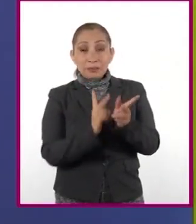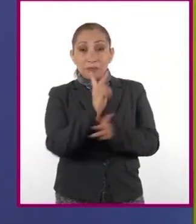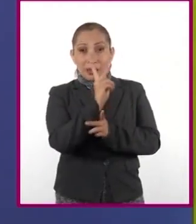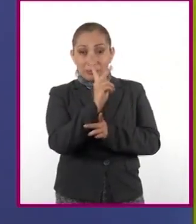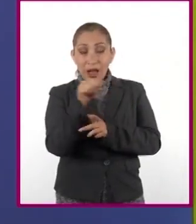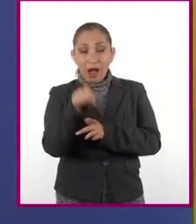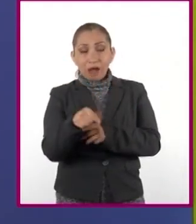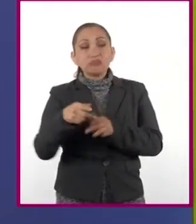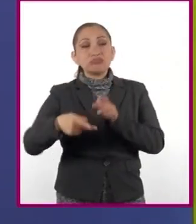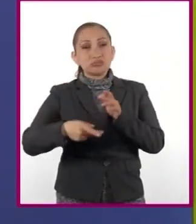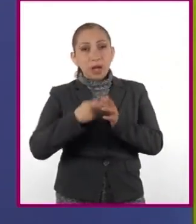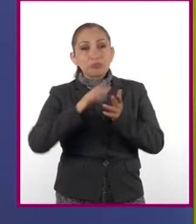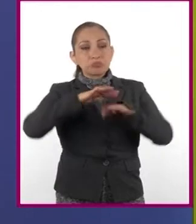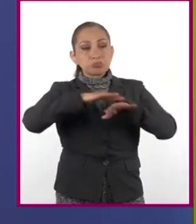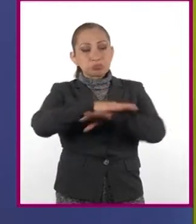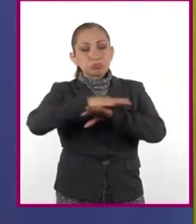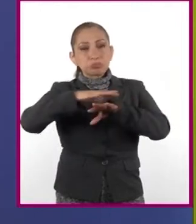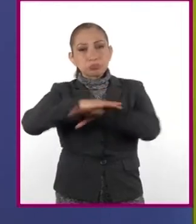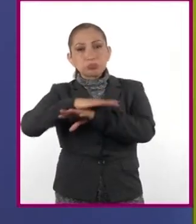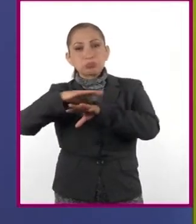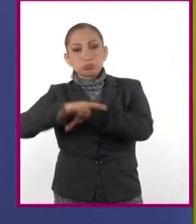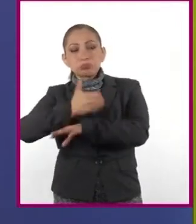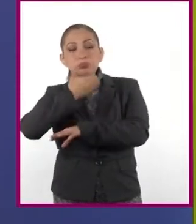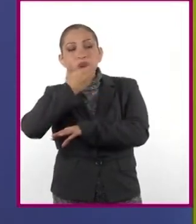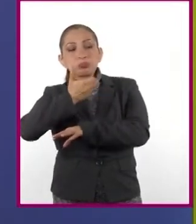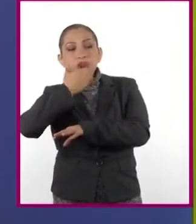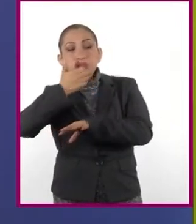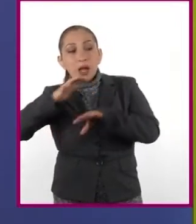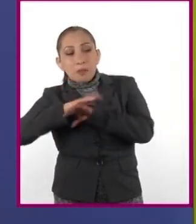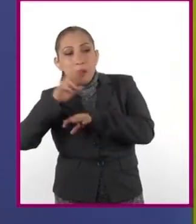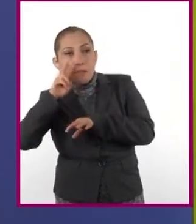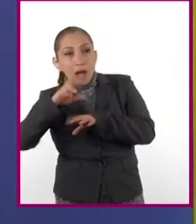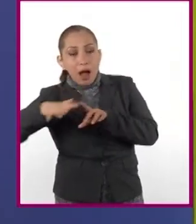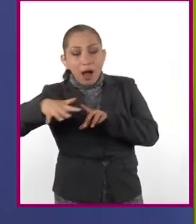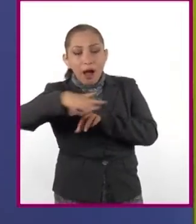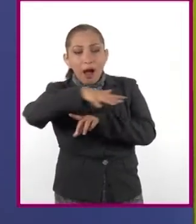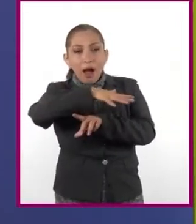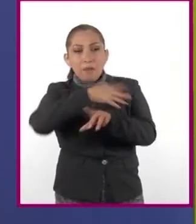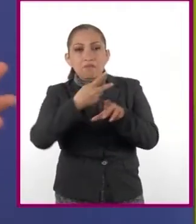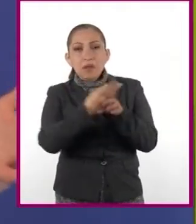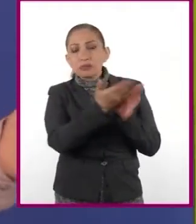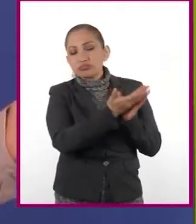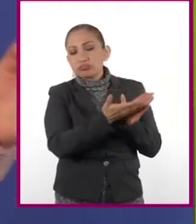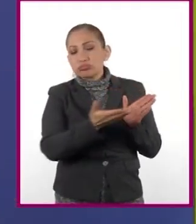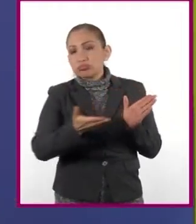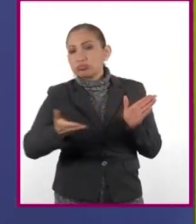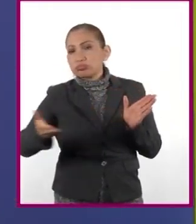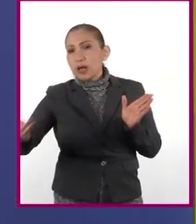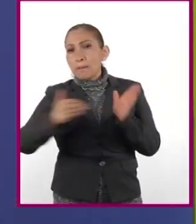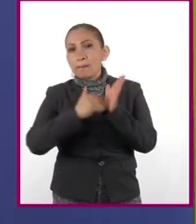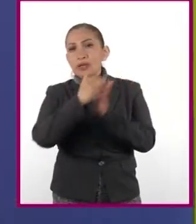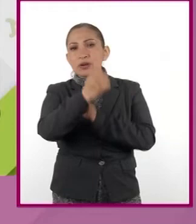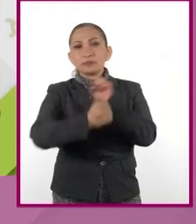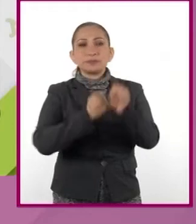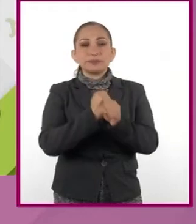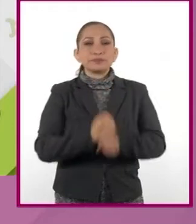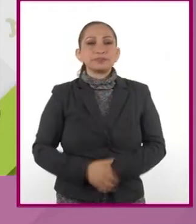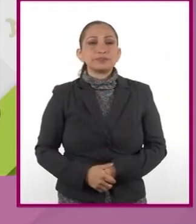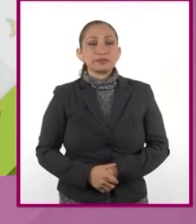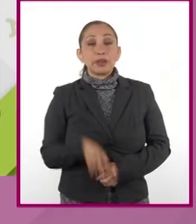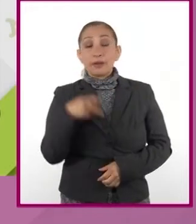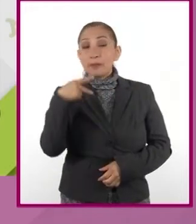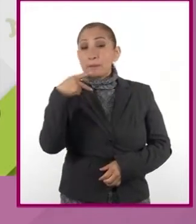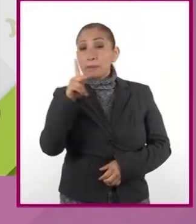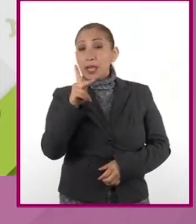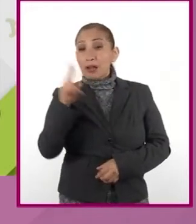en constante evolución, adaptándose a los cambios que han ocurrido a lo largo de millones de años. Sin